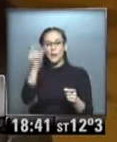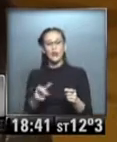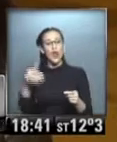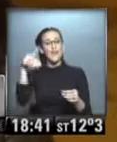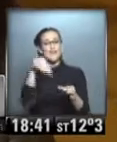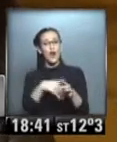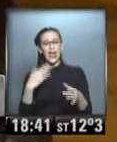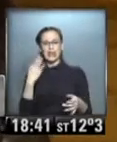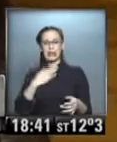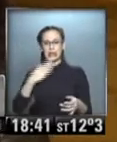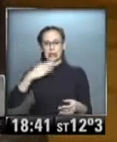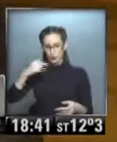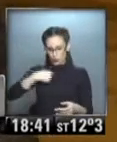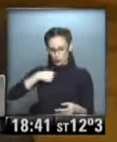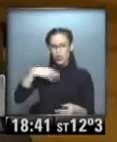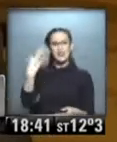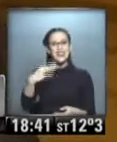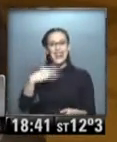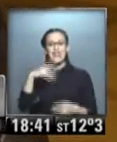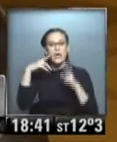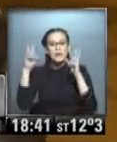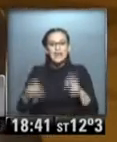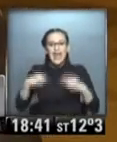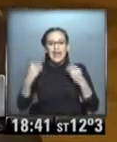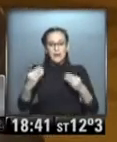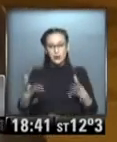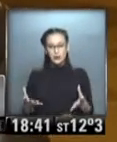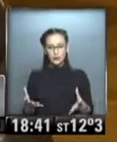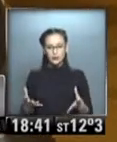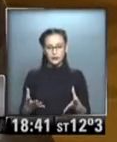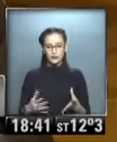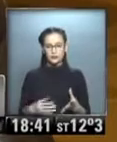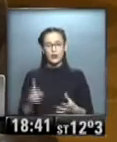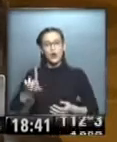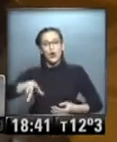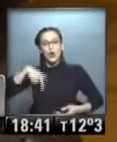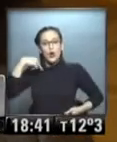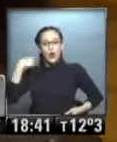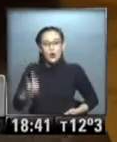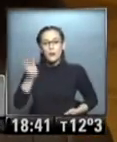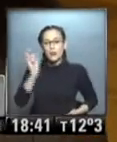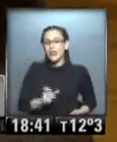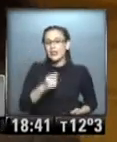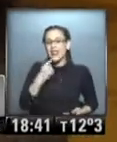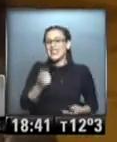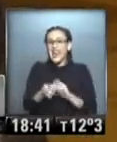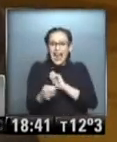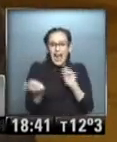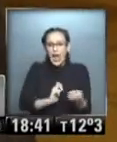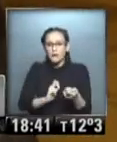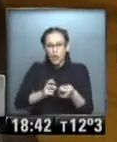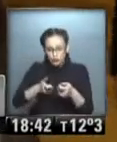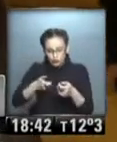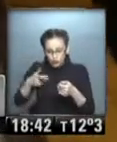lugar, que va a haber que investigar a ver qué pasó, y otras de cambios de troquel, que han